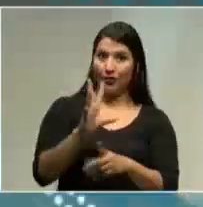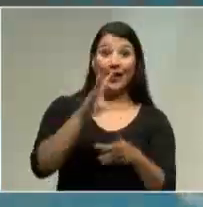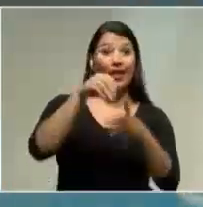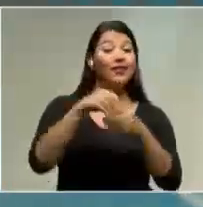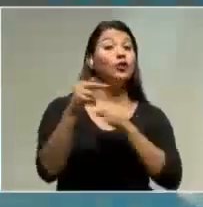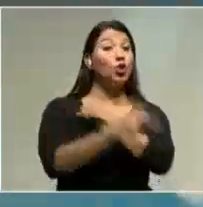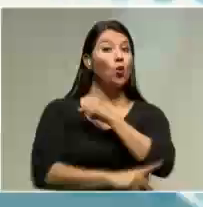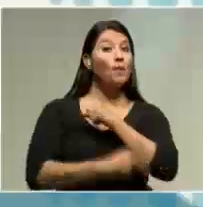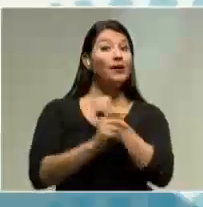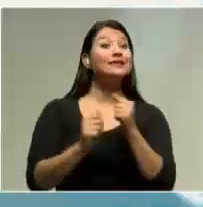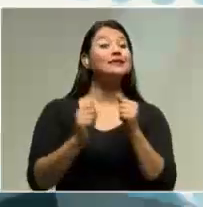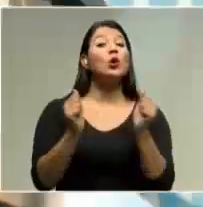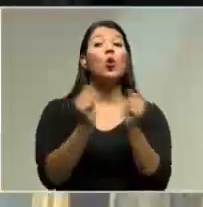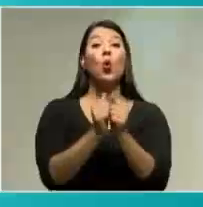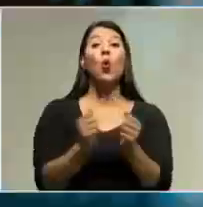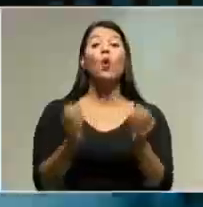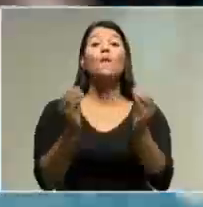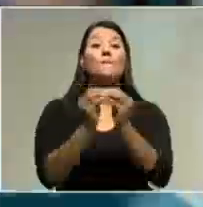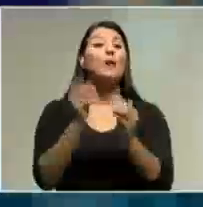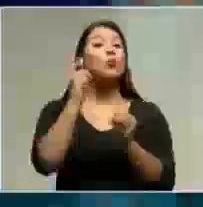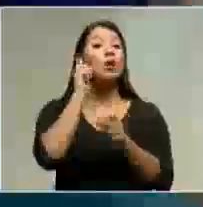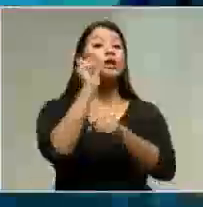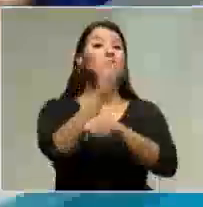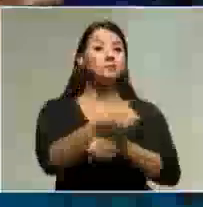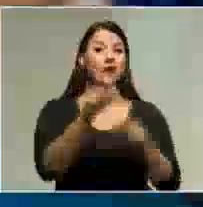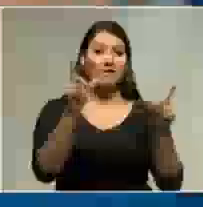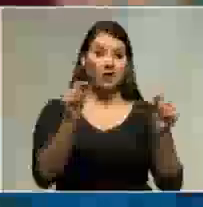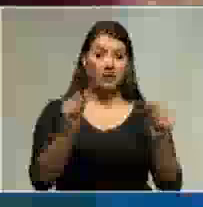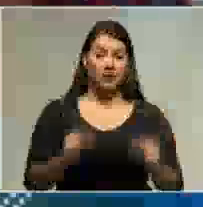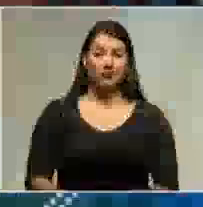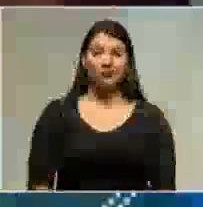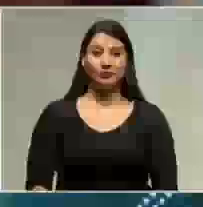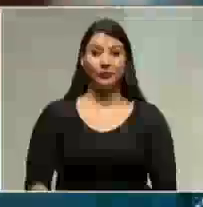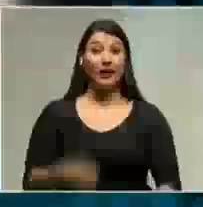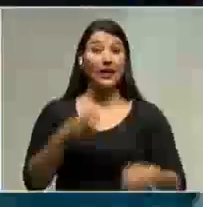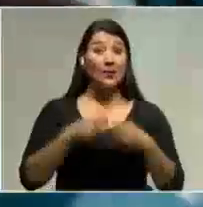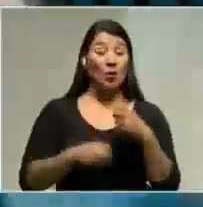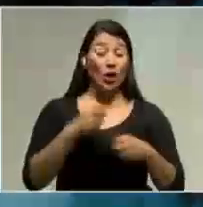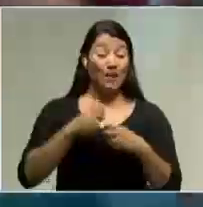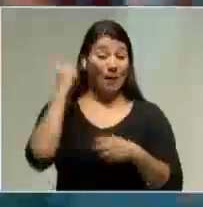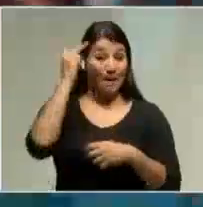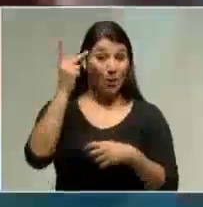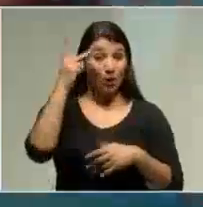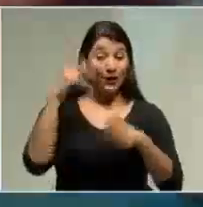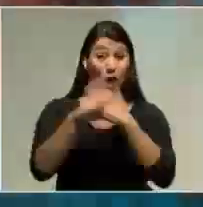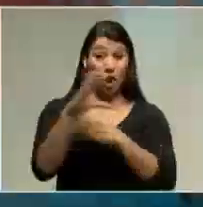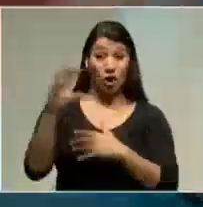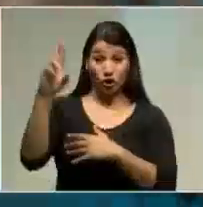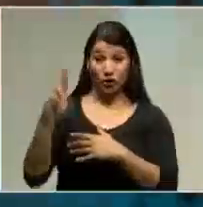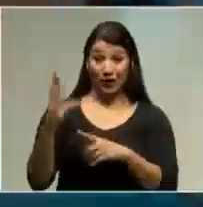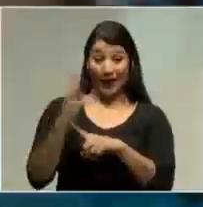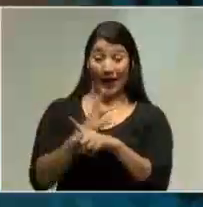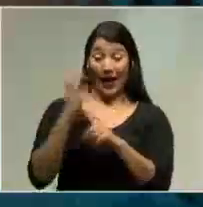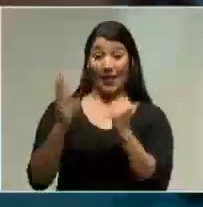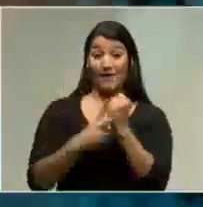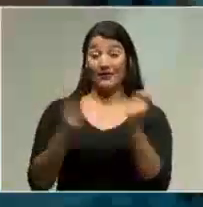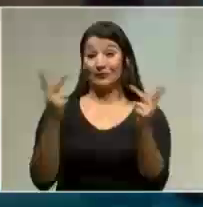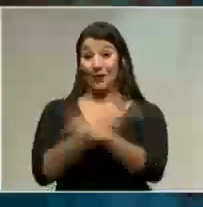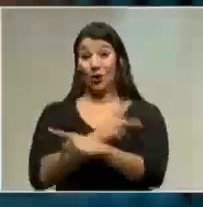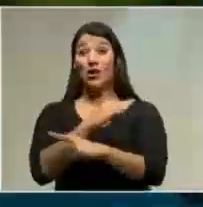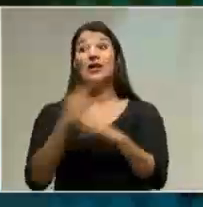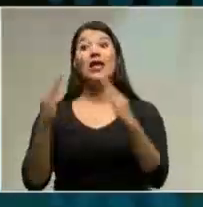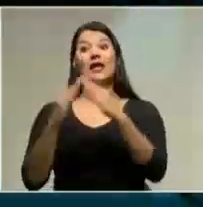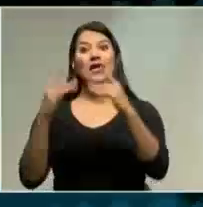más sobrevida a esta enfermedad. La crisis política en Nicaragua se acrecenta y las iglesias católicas son parte de